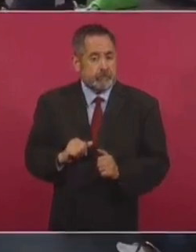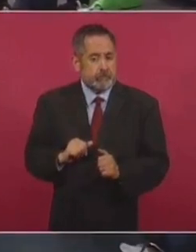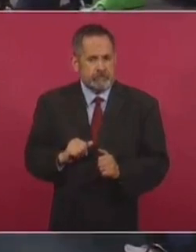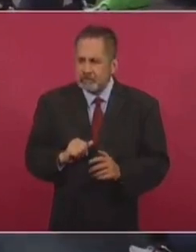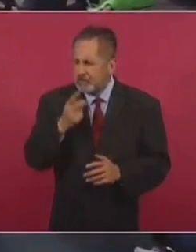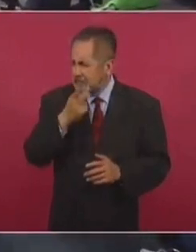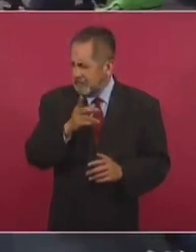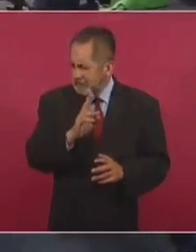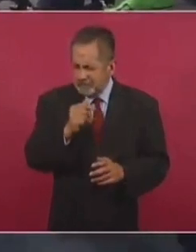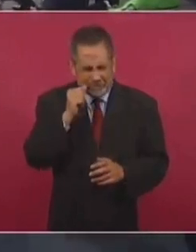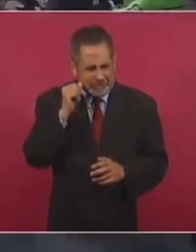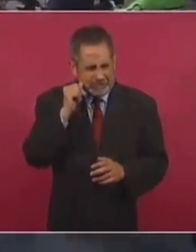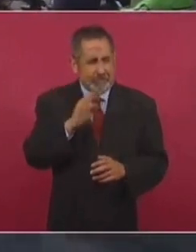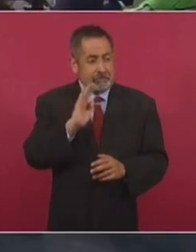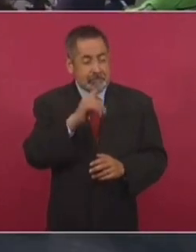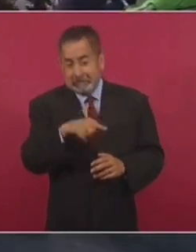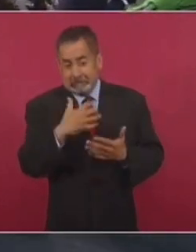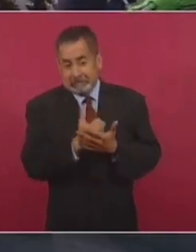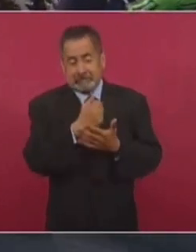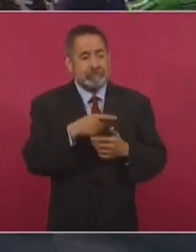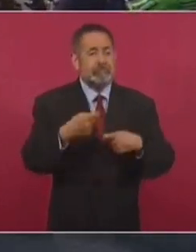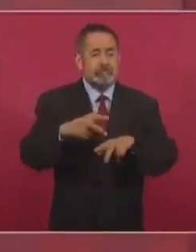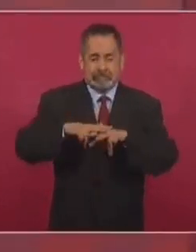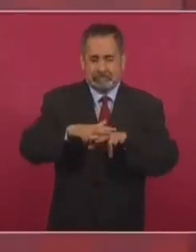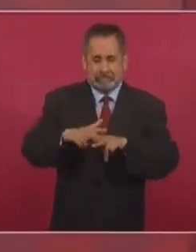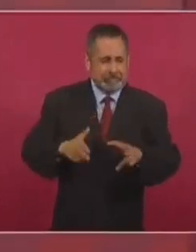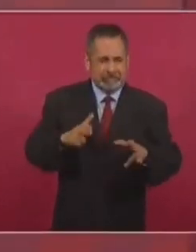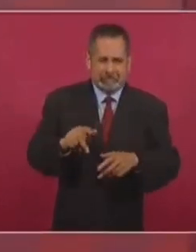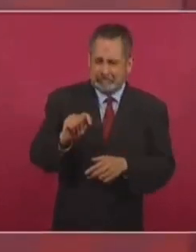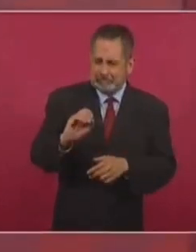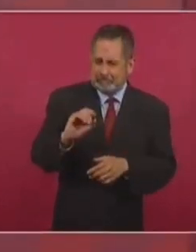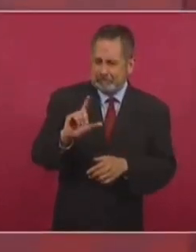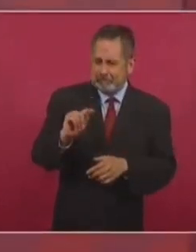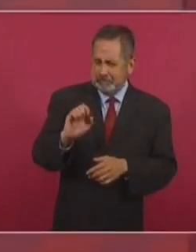que van a poner, que si ganan, tren Tolteca.